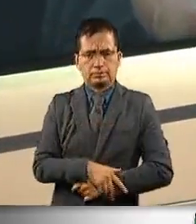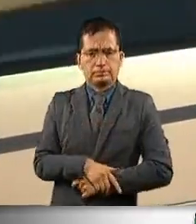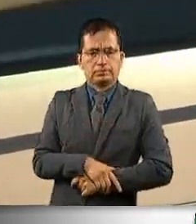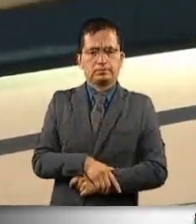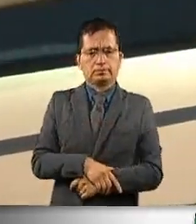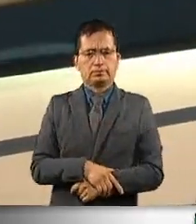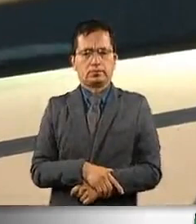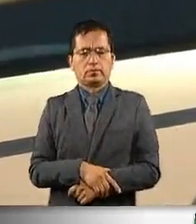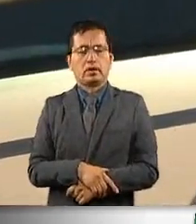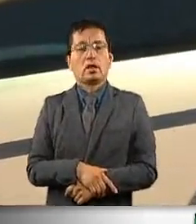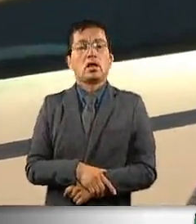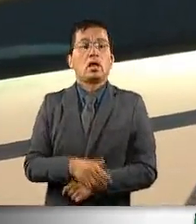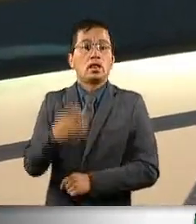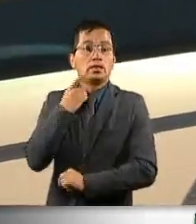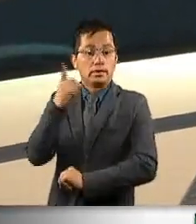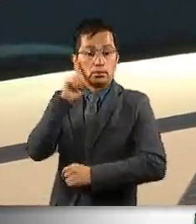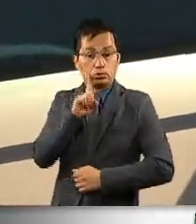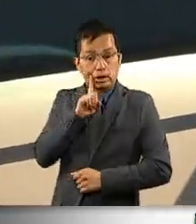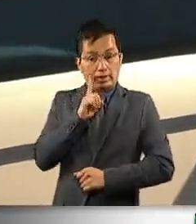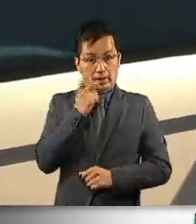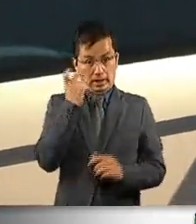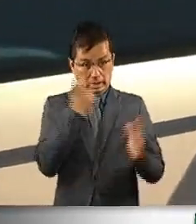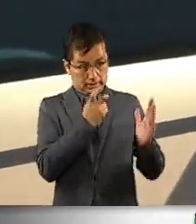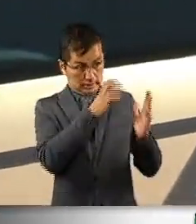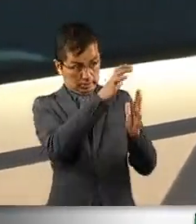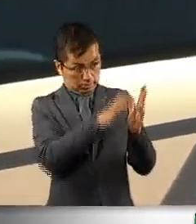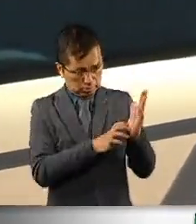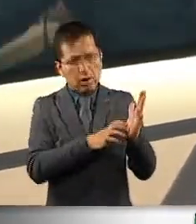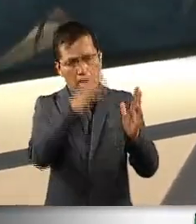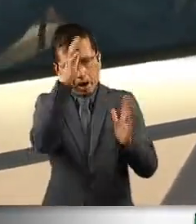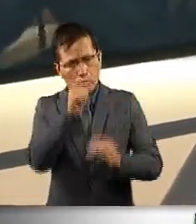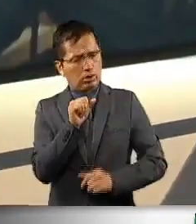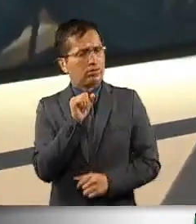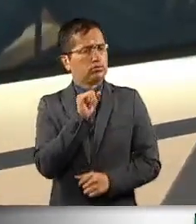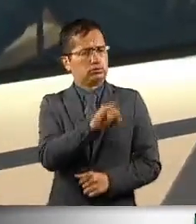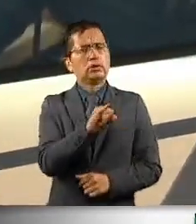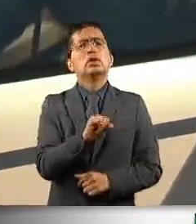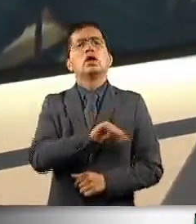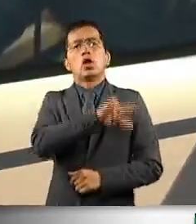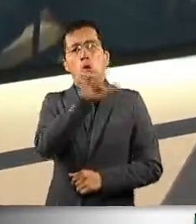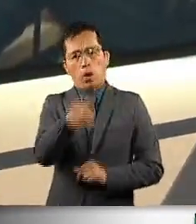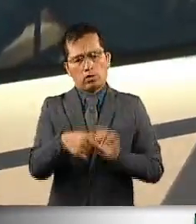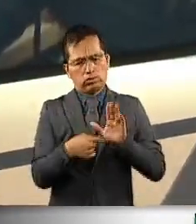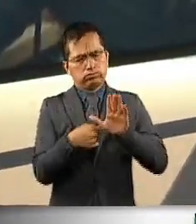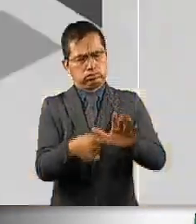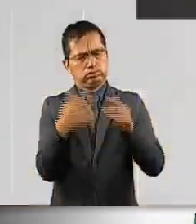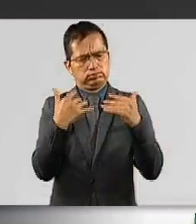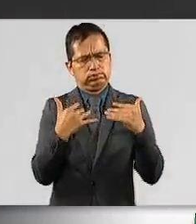Diputadas se manifestaron a favor de esta minuta que aún debe ser aprobada por el Pleno. Así se pronunciaron.